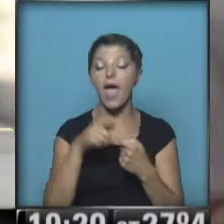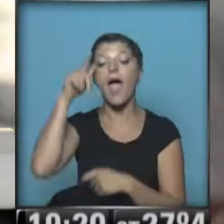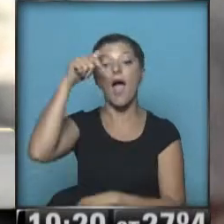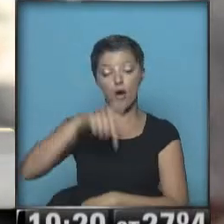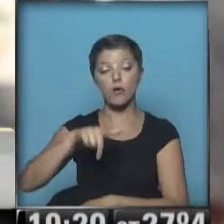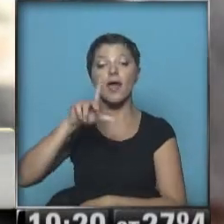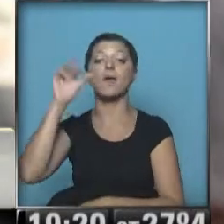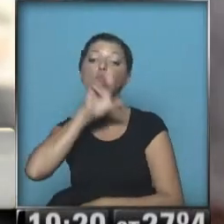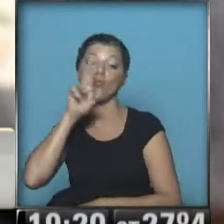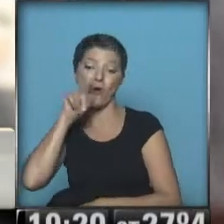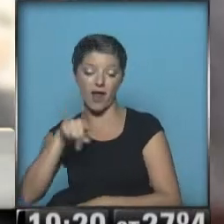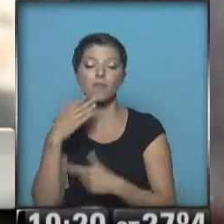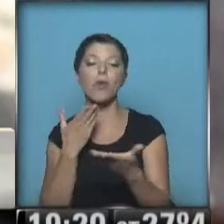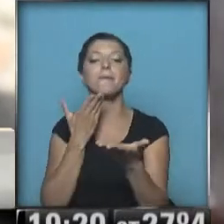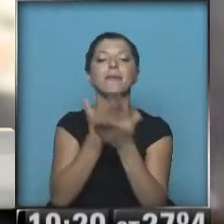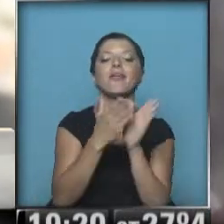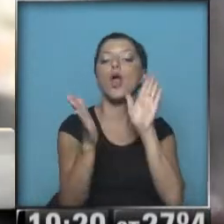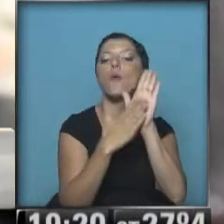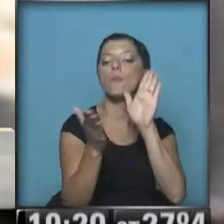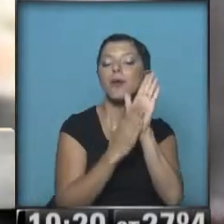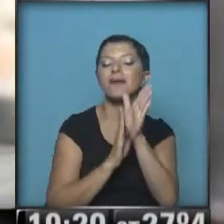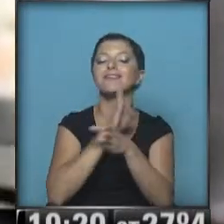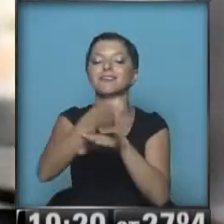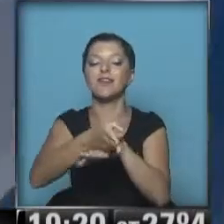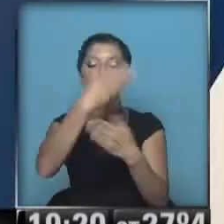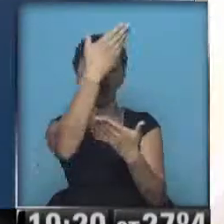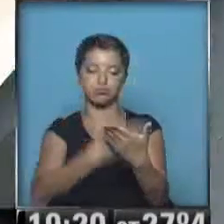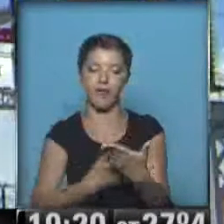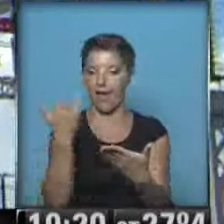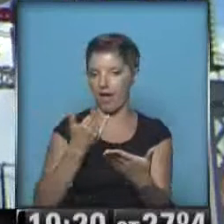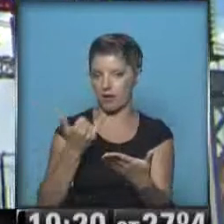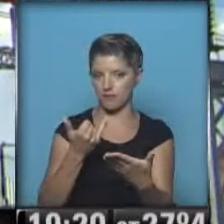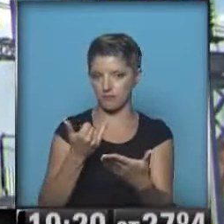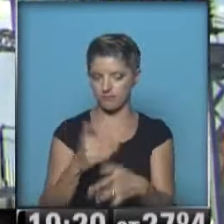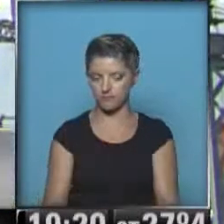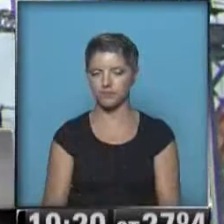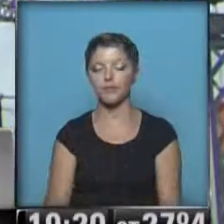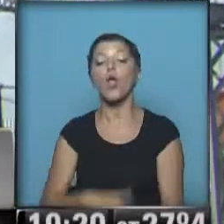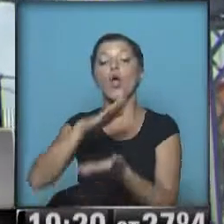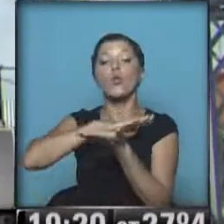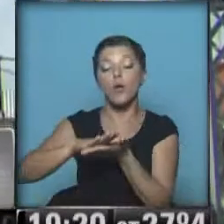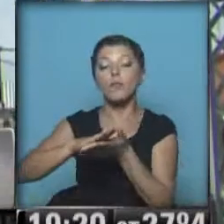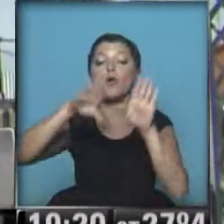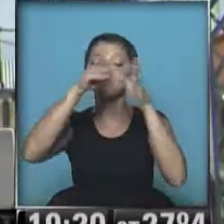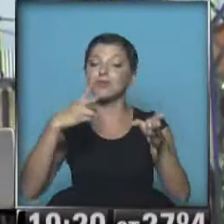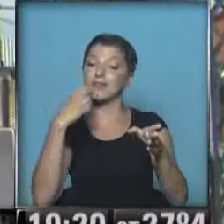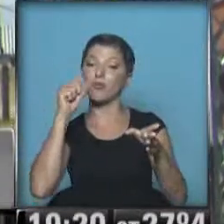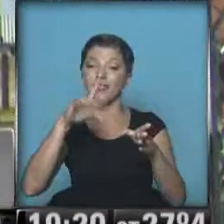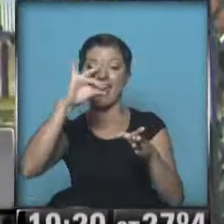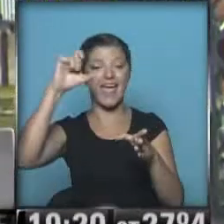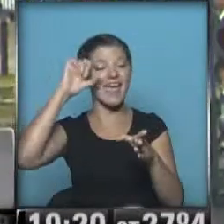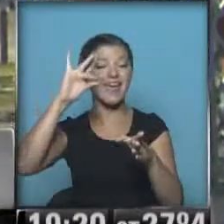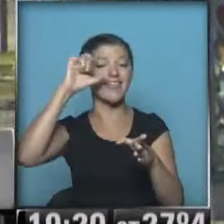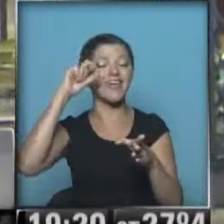Ángeles Fornieres podrá pedir pruebas y tendrá acceso al expediente. Nuevos transformadores de Edesur.